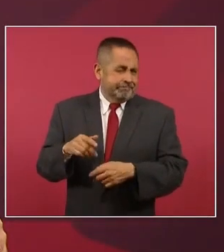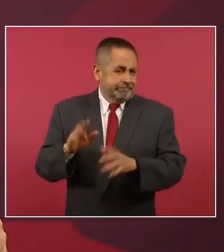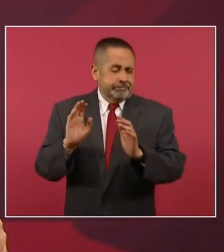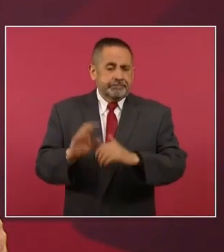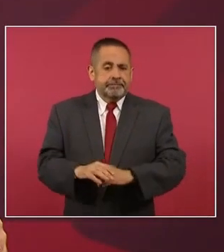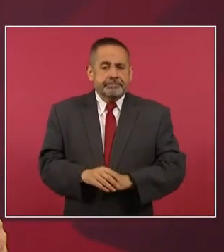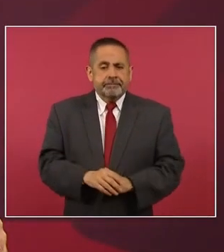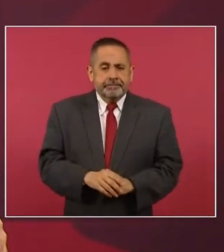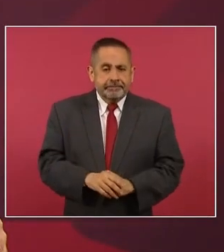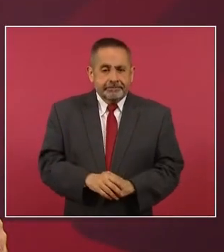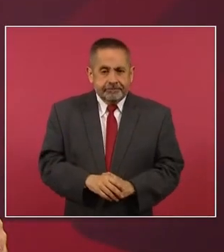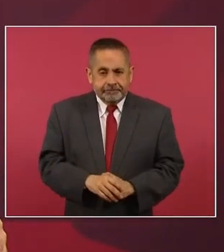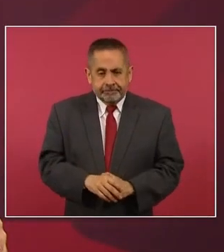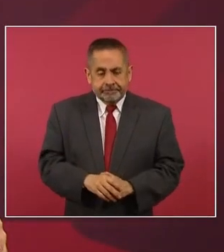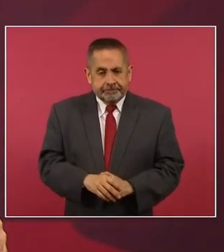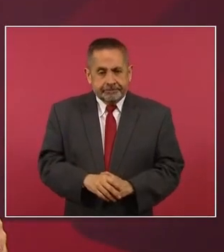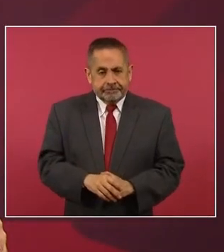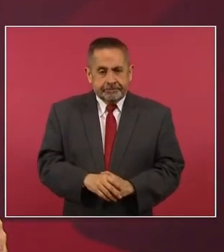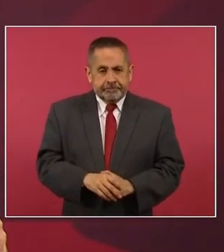1989. Entonces,